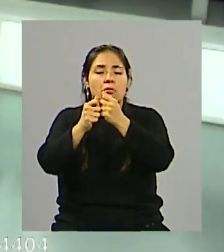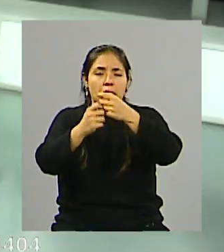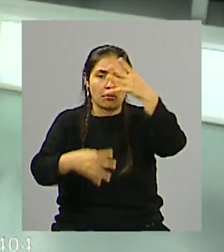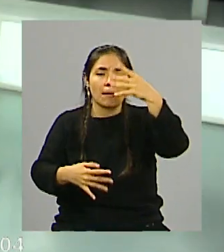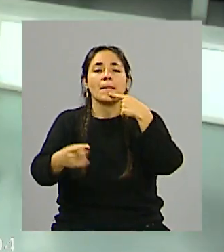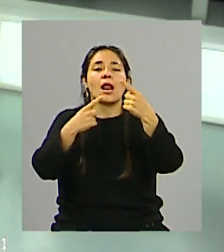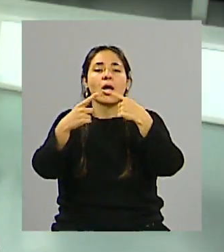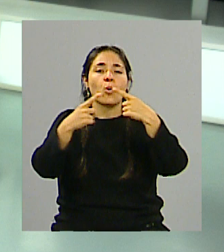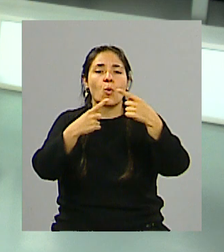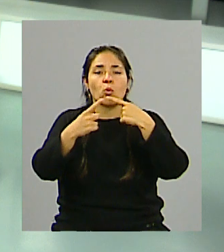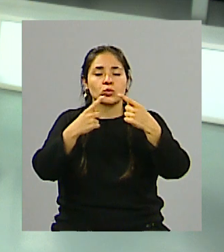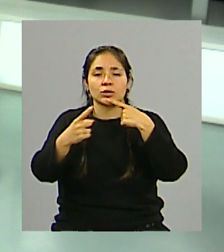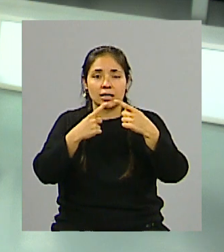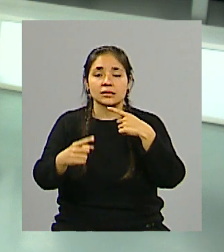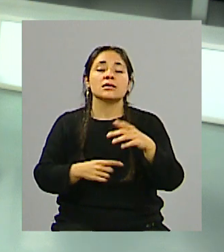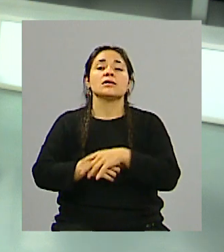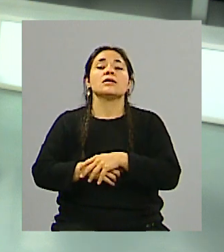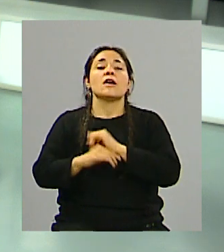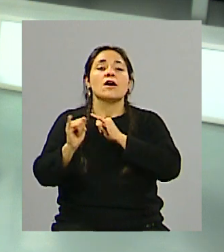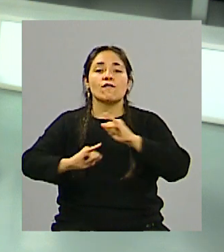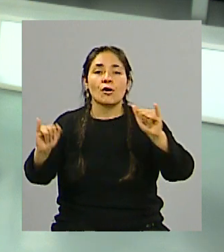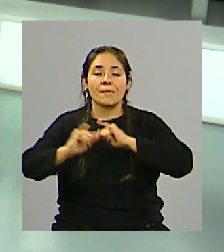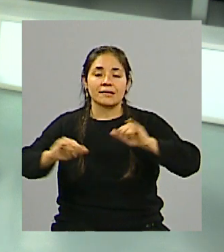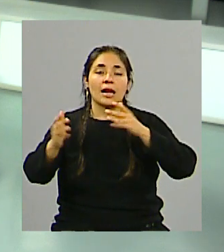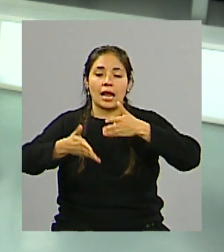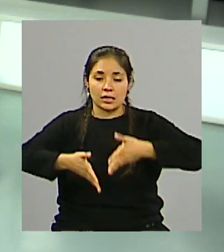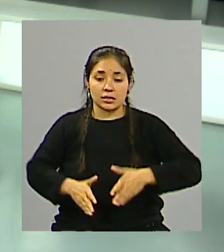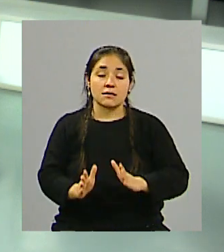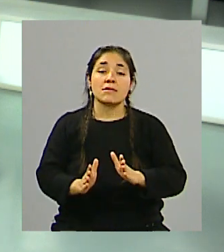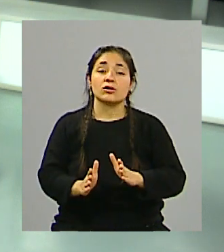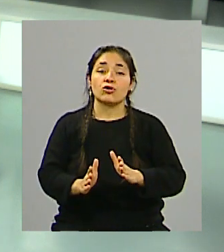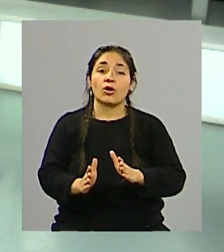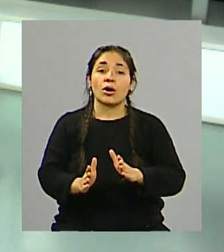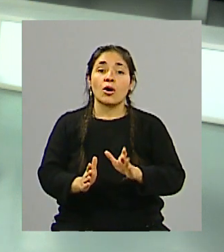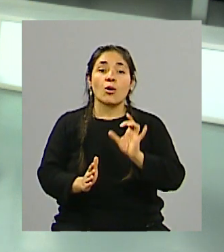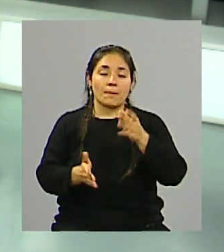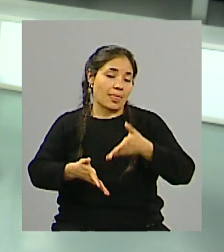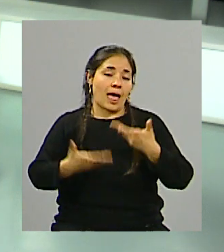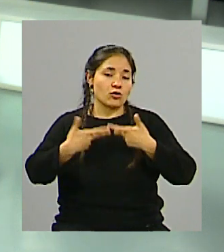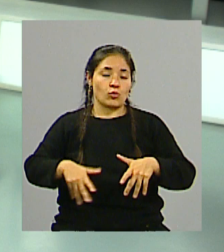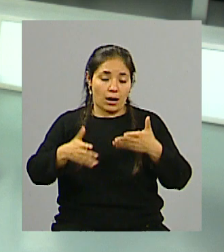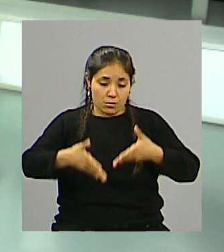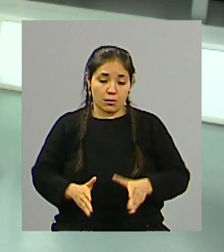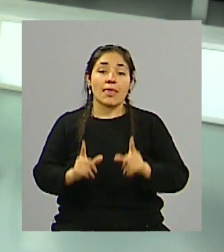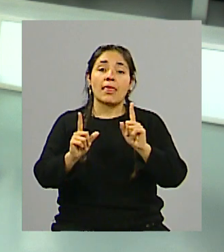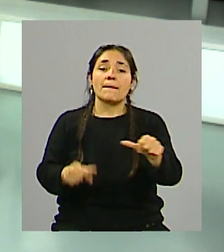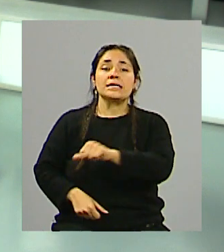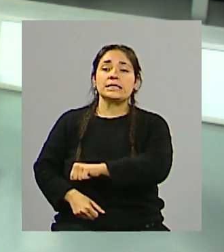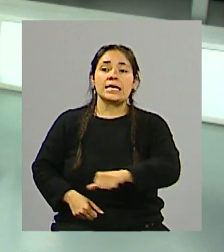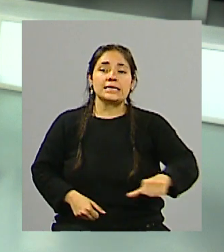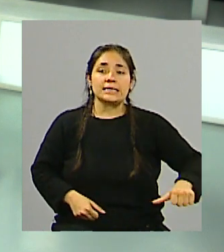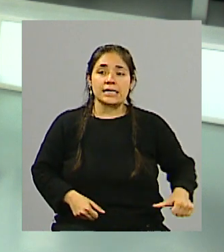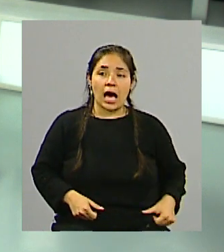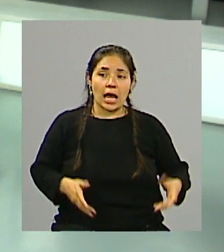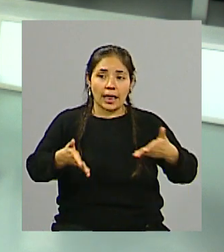todas las preguntas y donde lo que se va a recabar no es solamente el nacimiento vía vaginal, sino también por cesárea, Sí. para